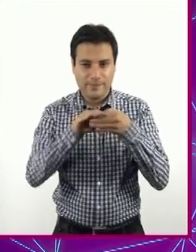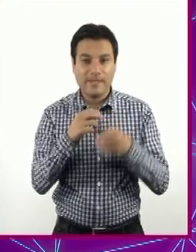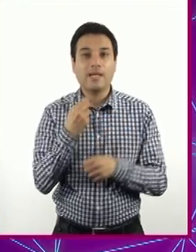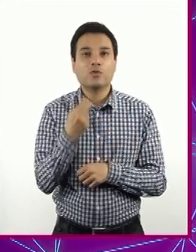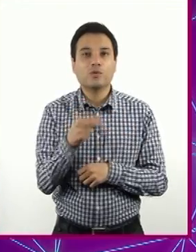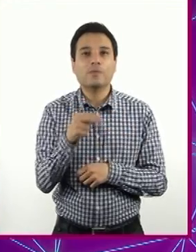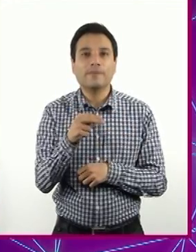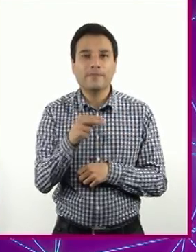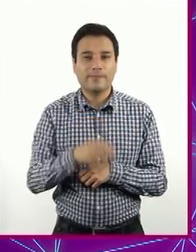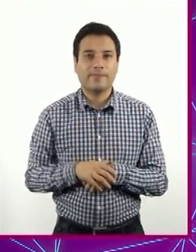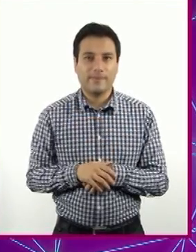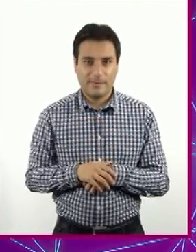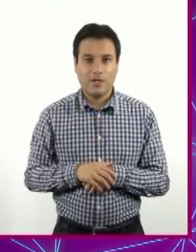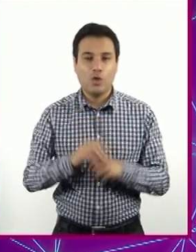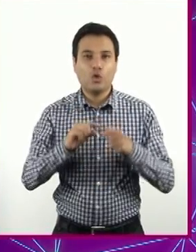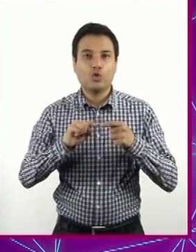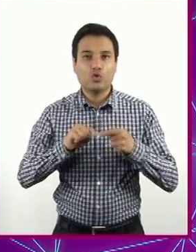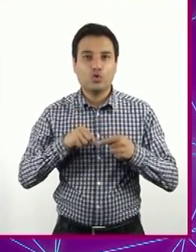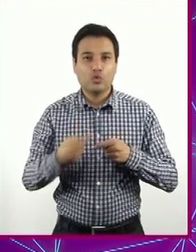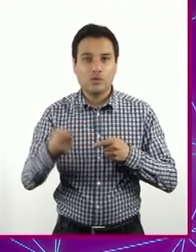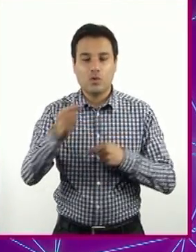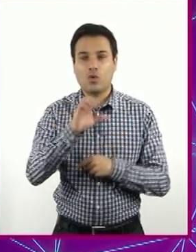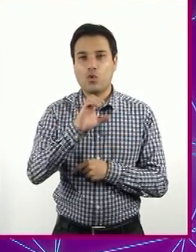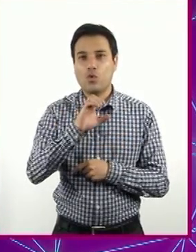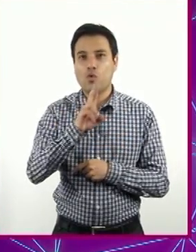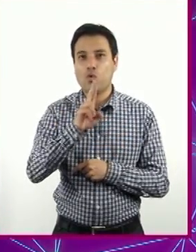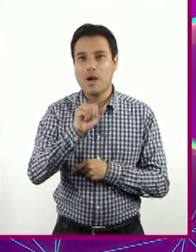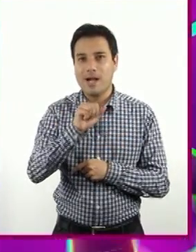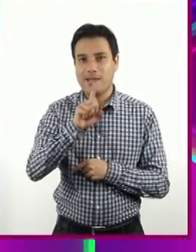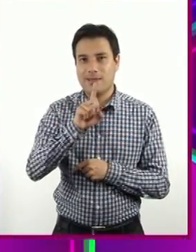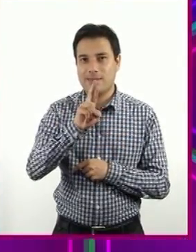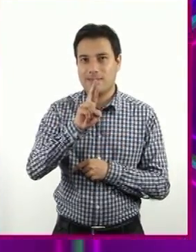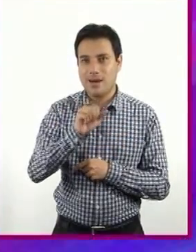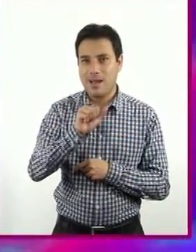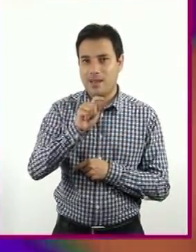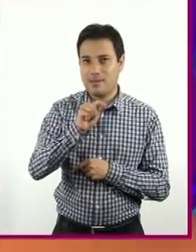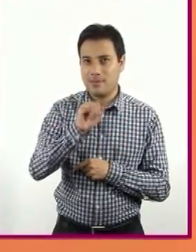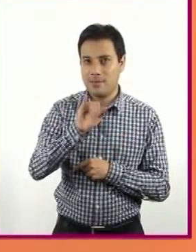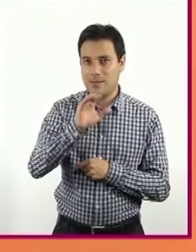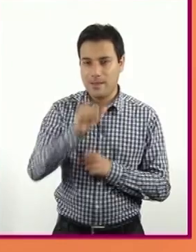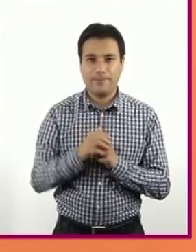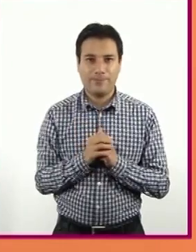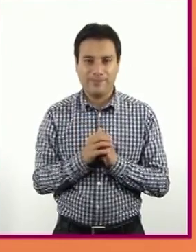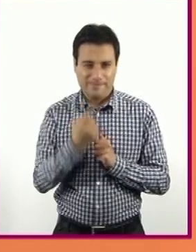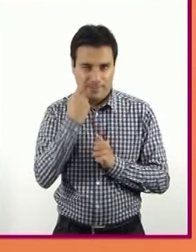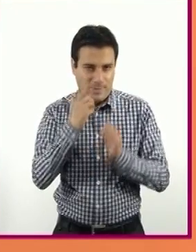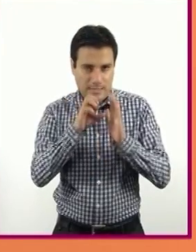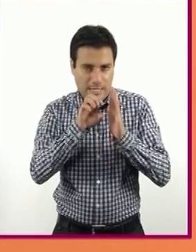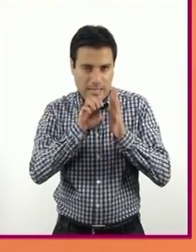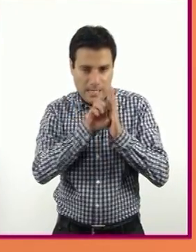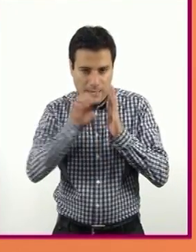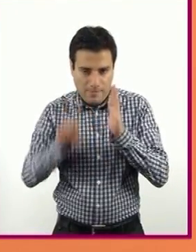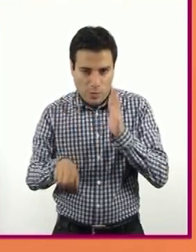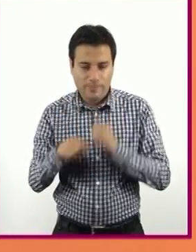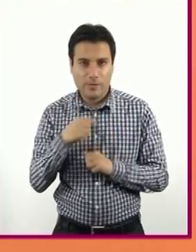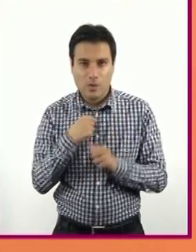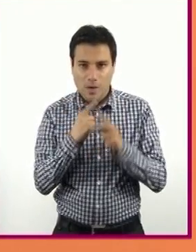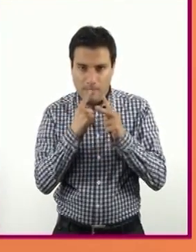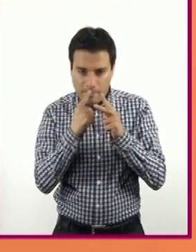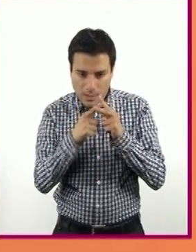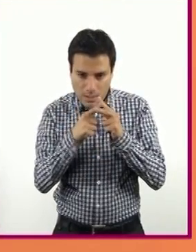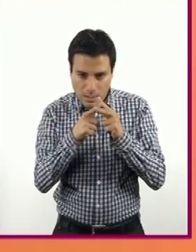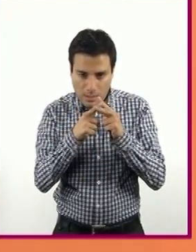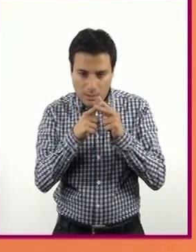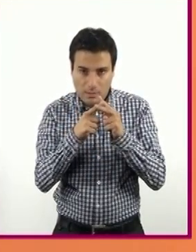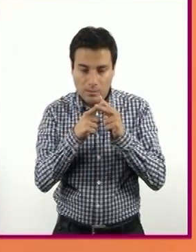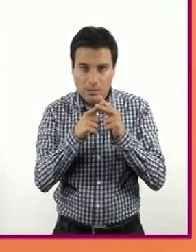sucesión cuadrática. Tengan en cuenta que cuando se calculan las diferencias entre los términos